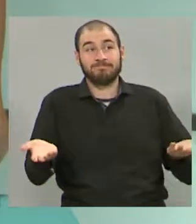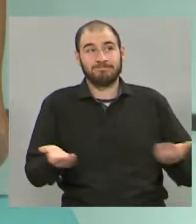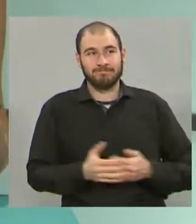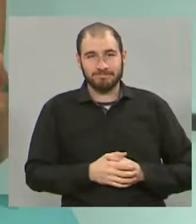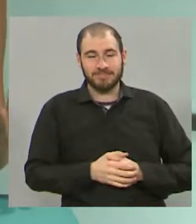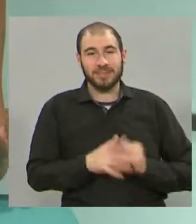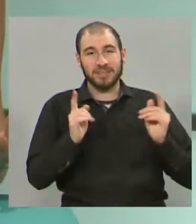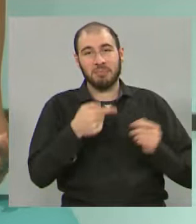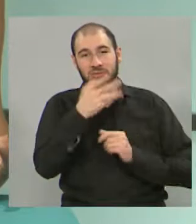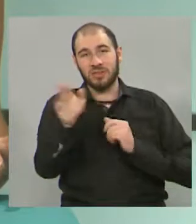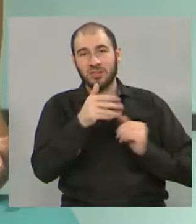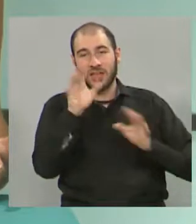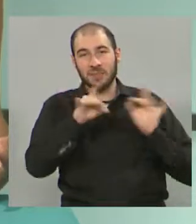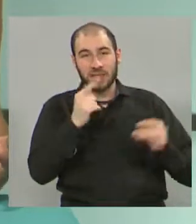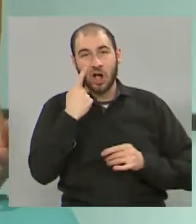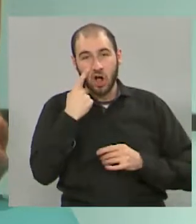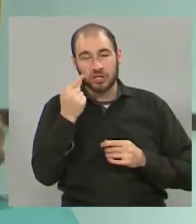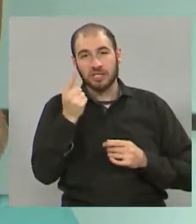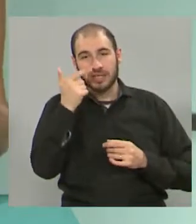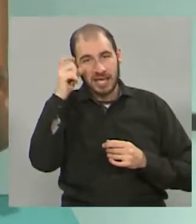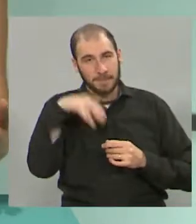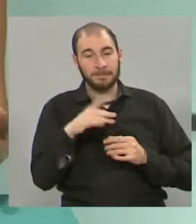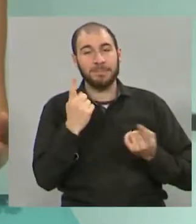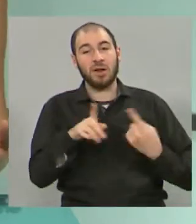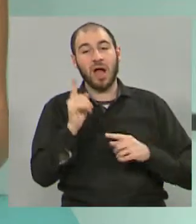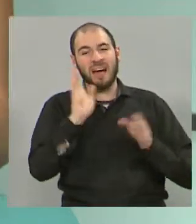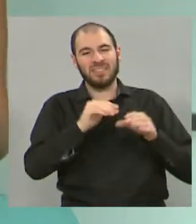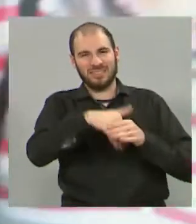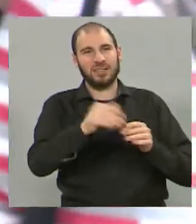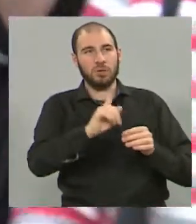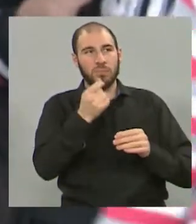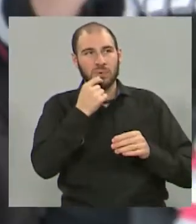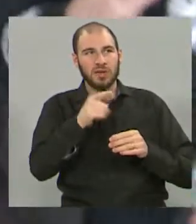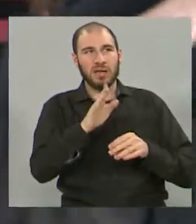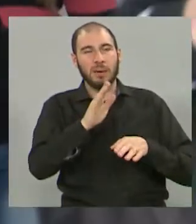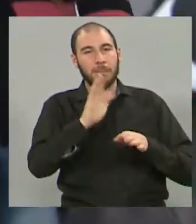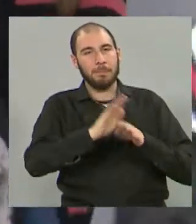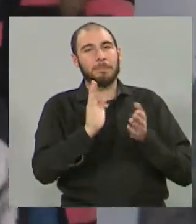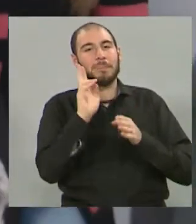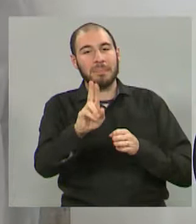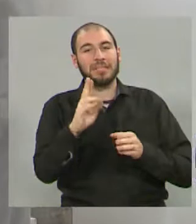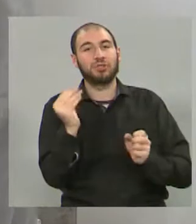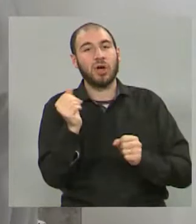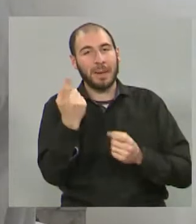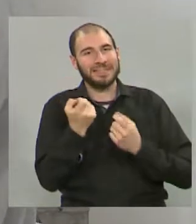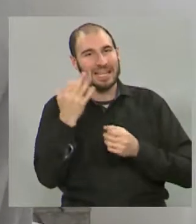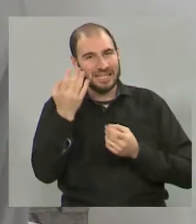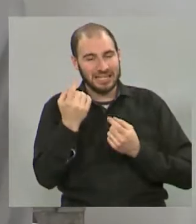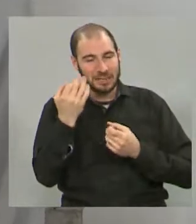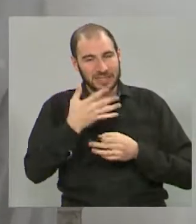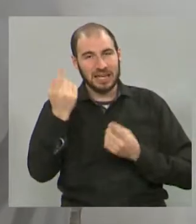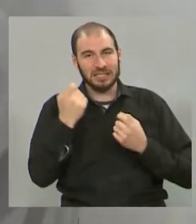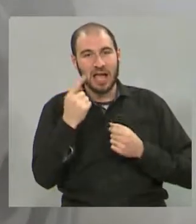también le invitan a todas las personas que quieran conocer alguien pero por ahí no por dentro porque si necesita ciertas autorizaciones especiales y ciertos reconocimientos de